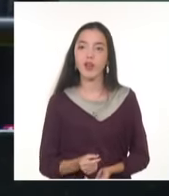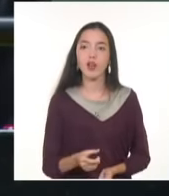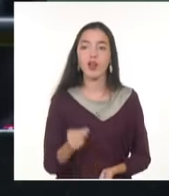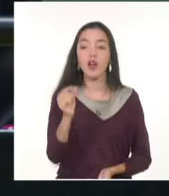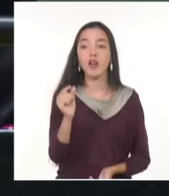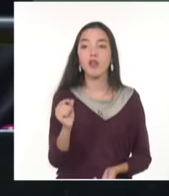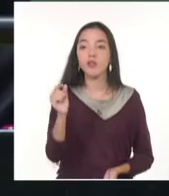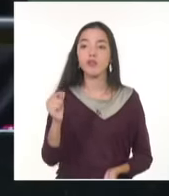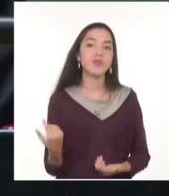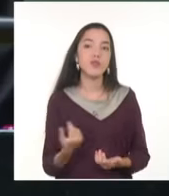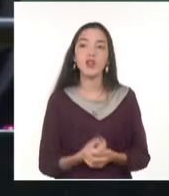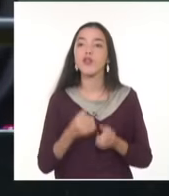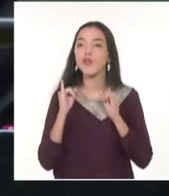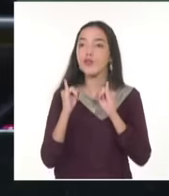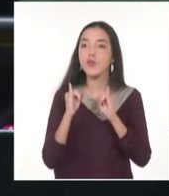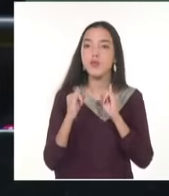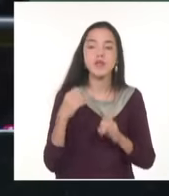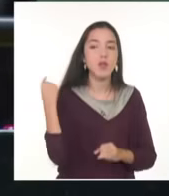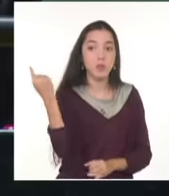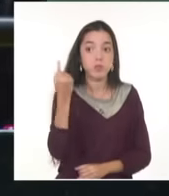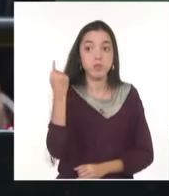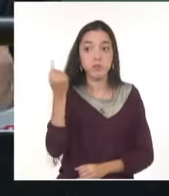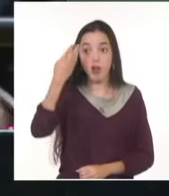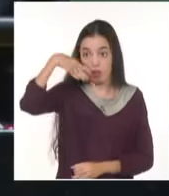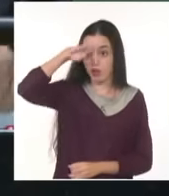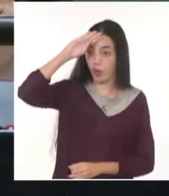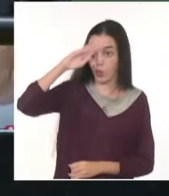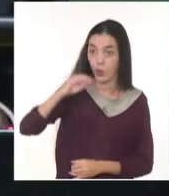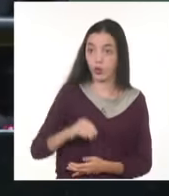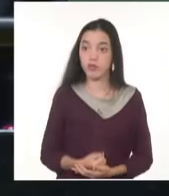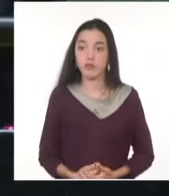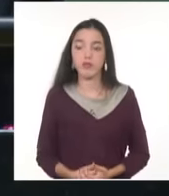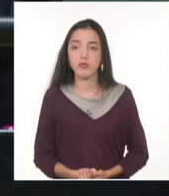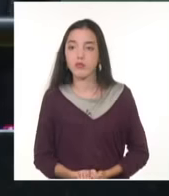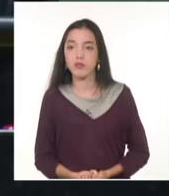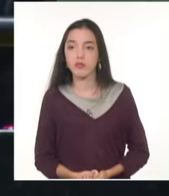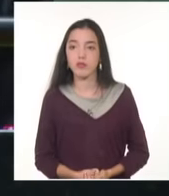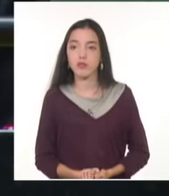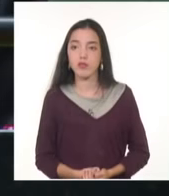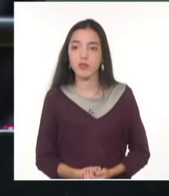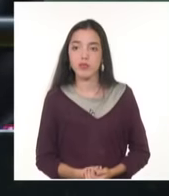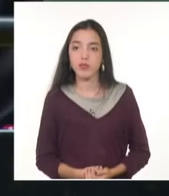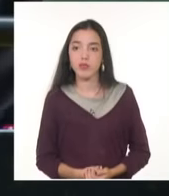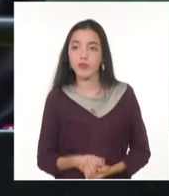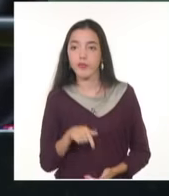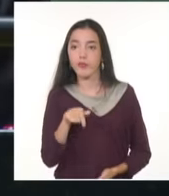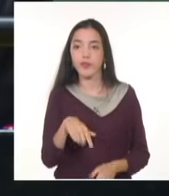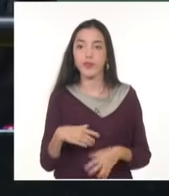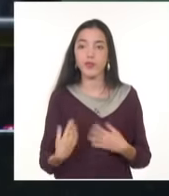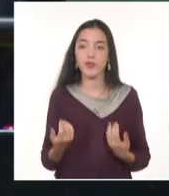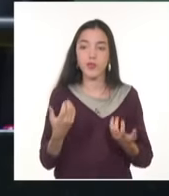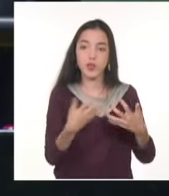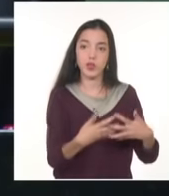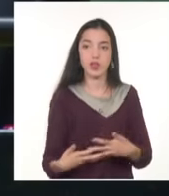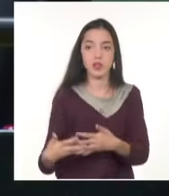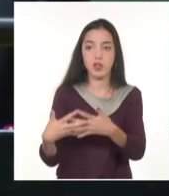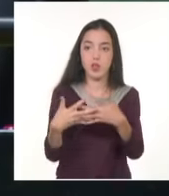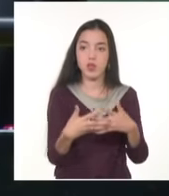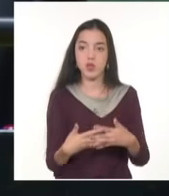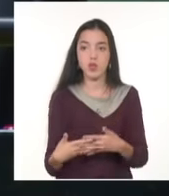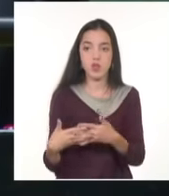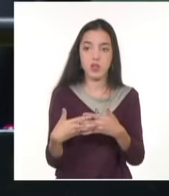cómplice tolerancia ante grupos que desde territorios de los Estados Unidos organizan actos violentos